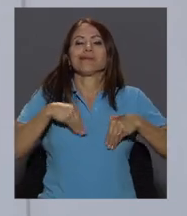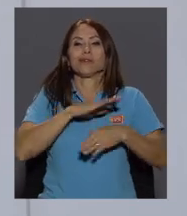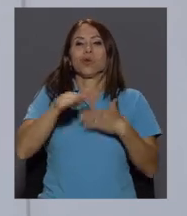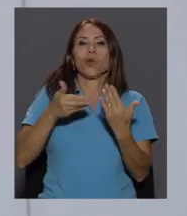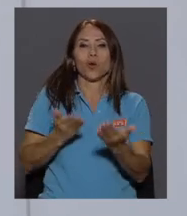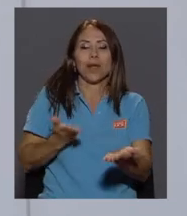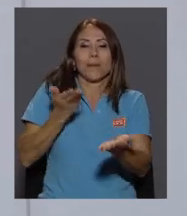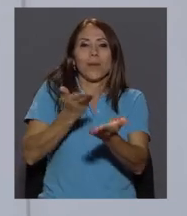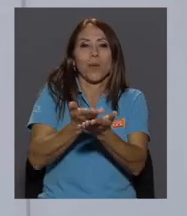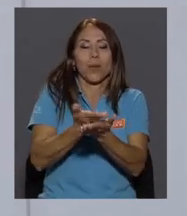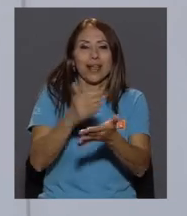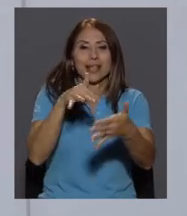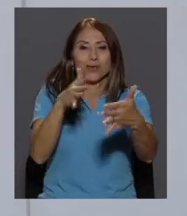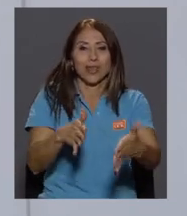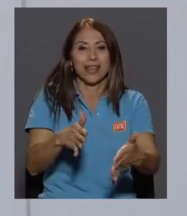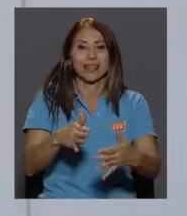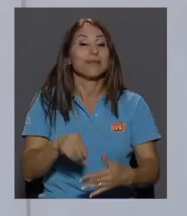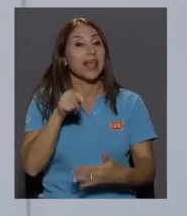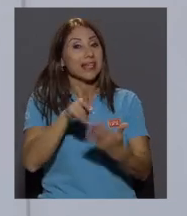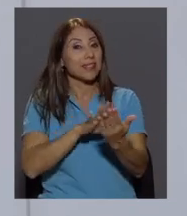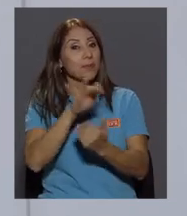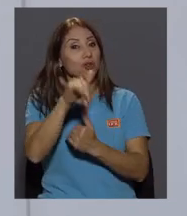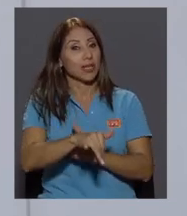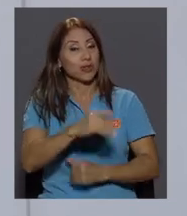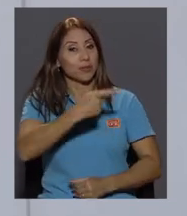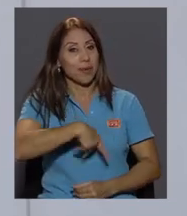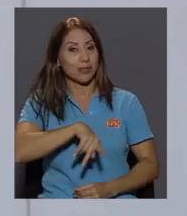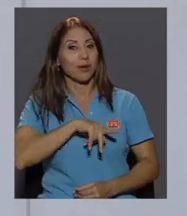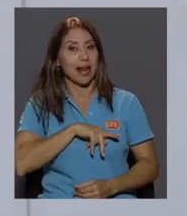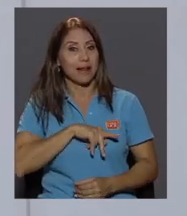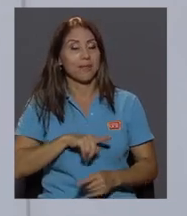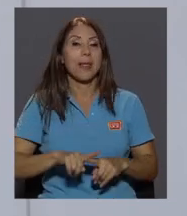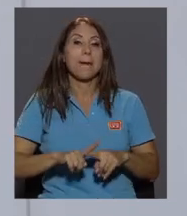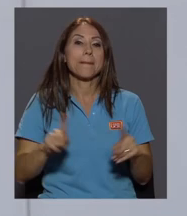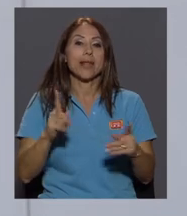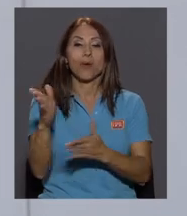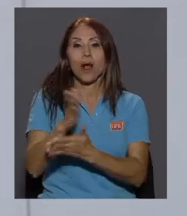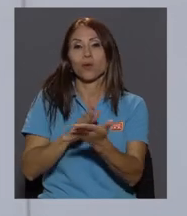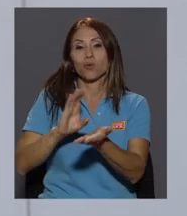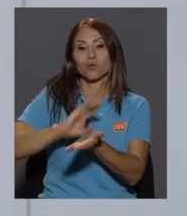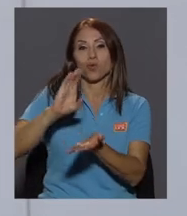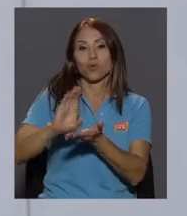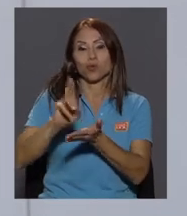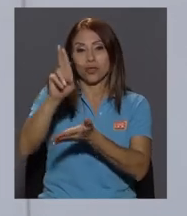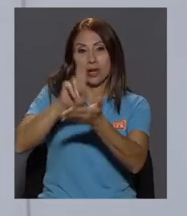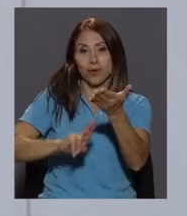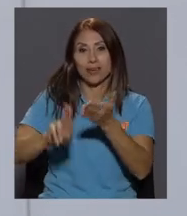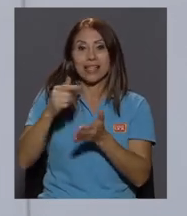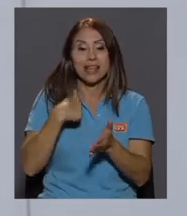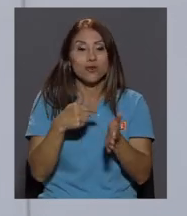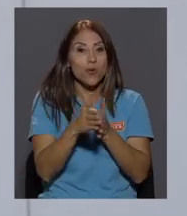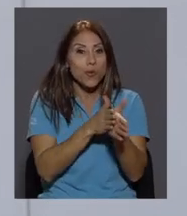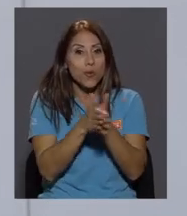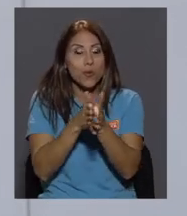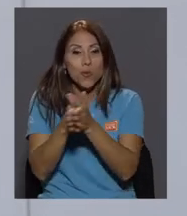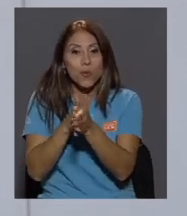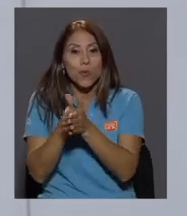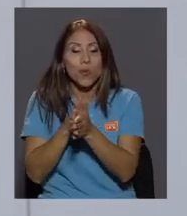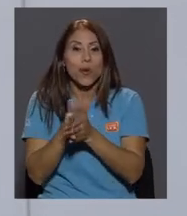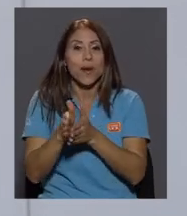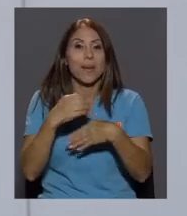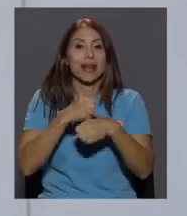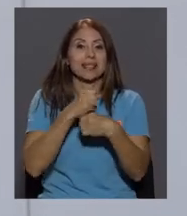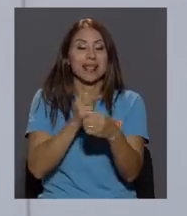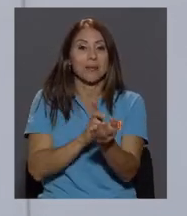estudiantes sí bueno este proyecto más que todo es personal verdad pero si en algunos cursos de la toma le toma provecho como para hacer ya sea